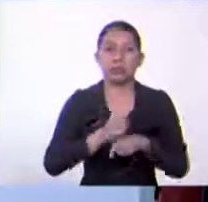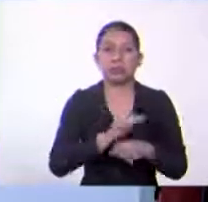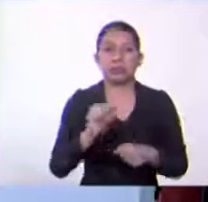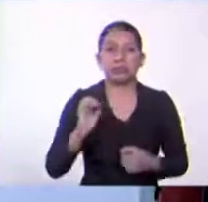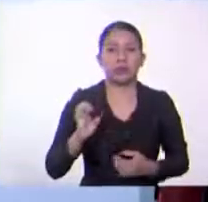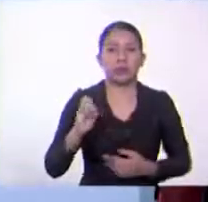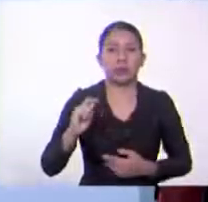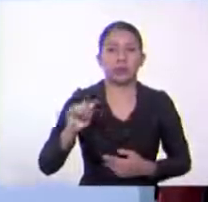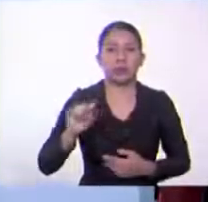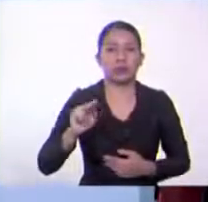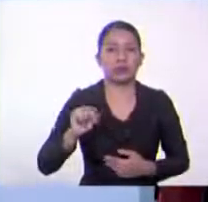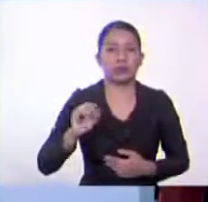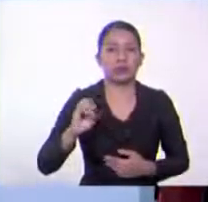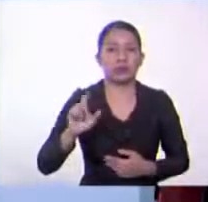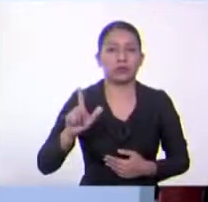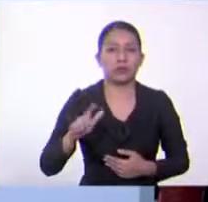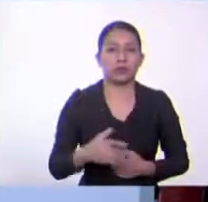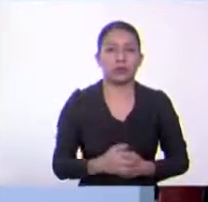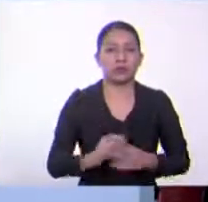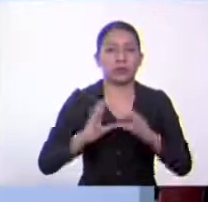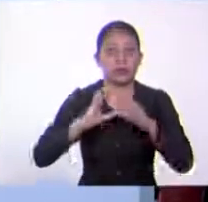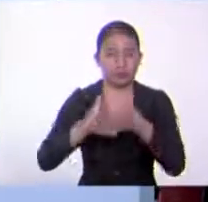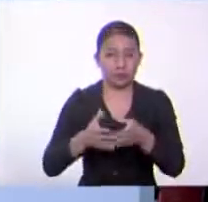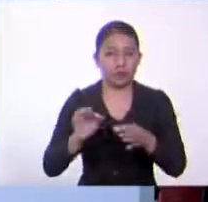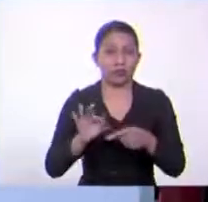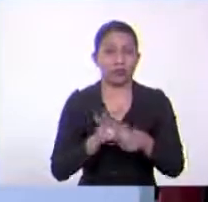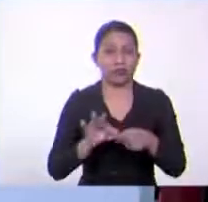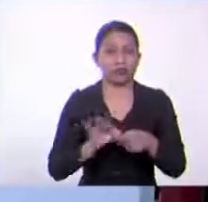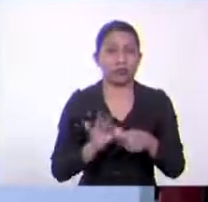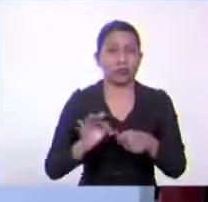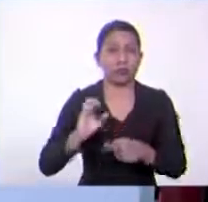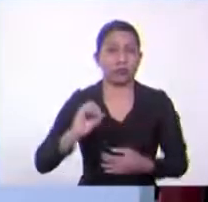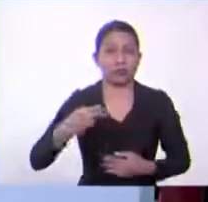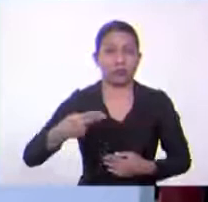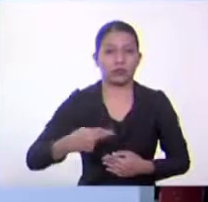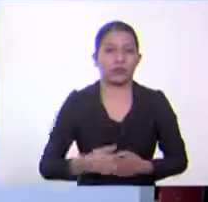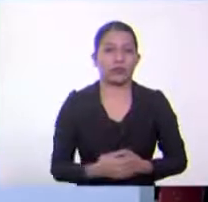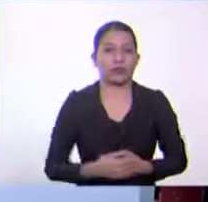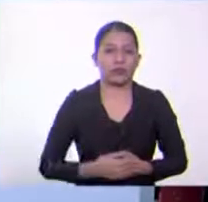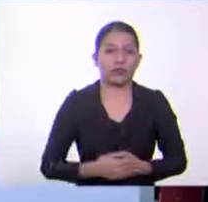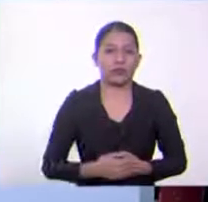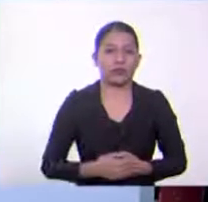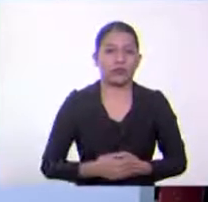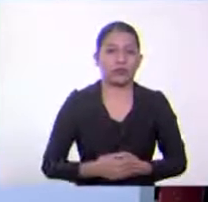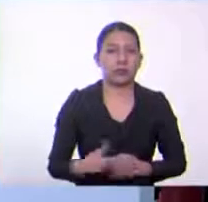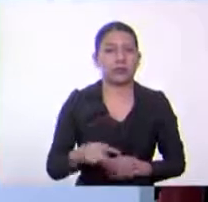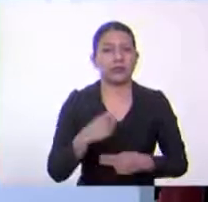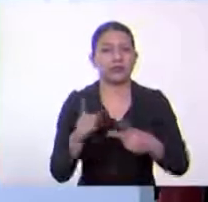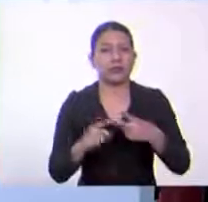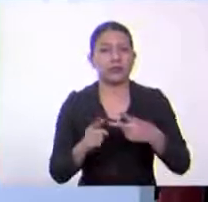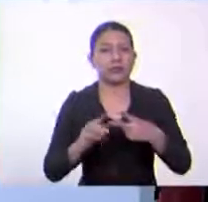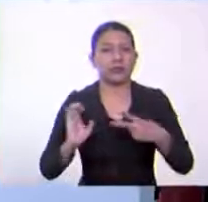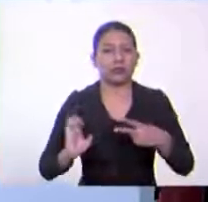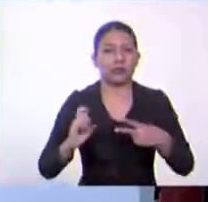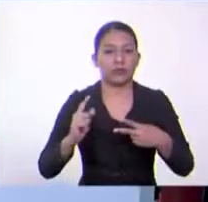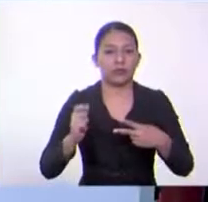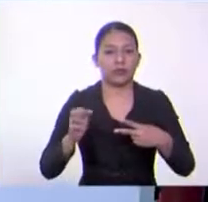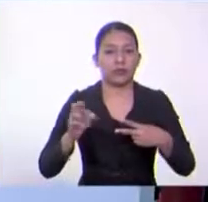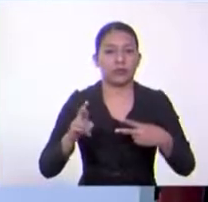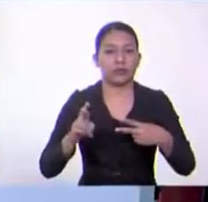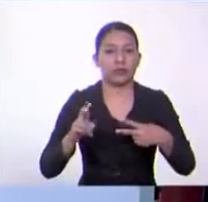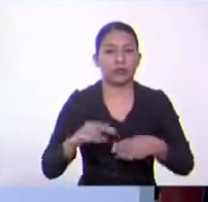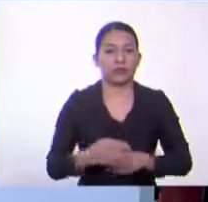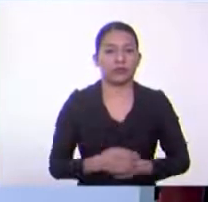etanol. Como ya les dije, el grupo funcional es el OH. Luego tenemos los éteres, donde tenemos